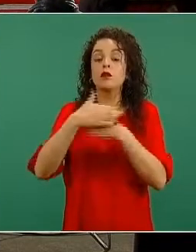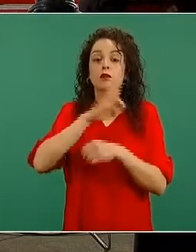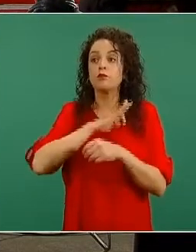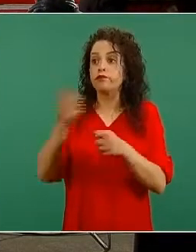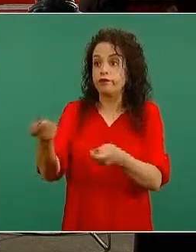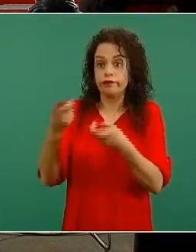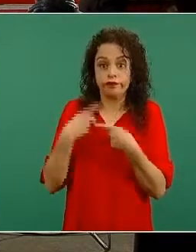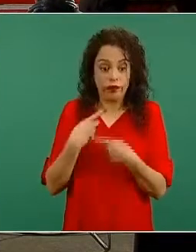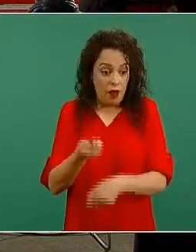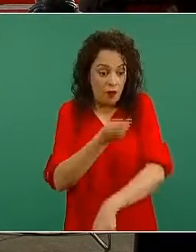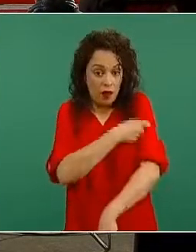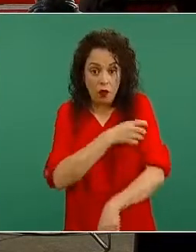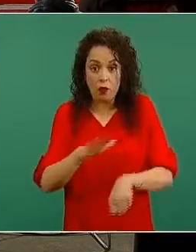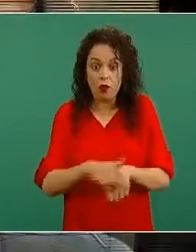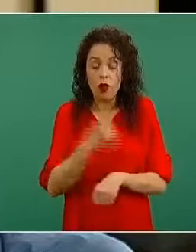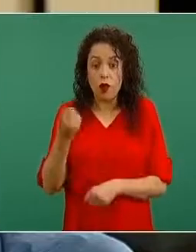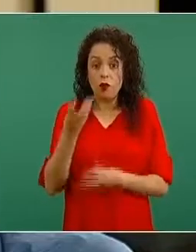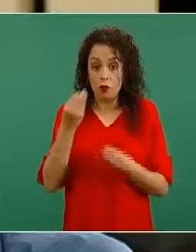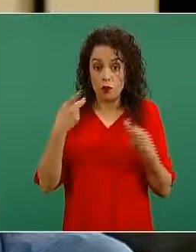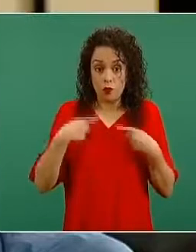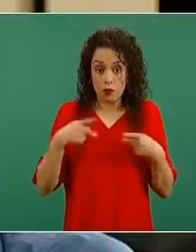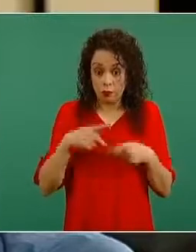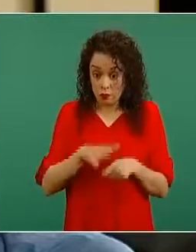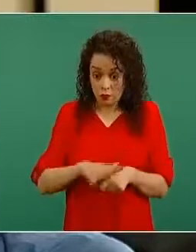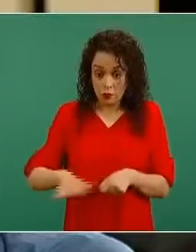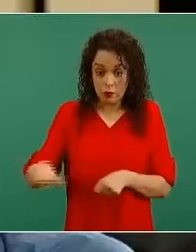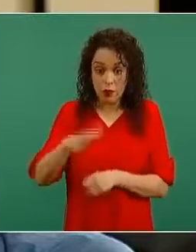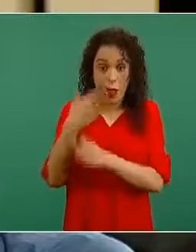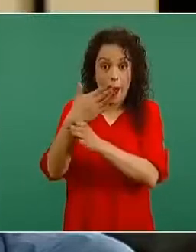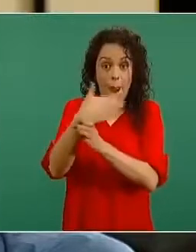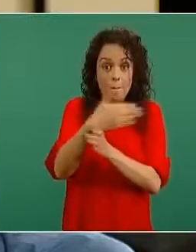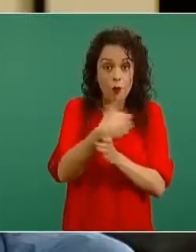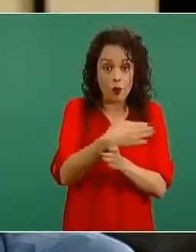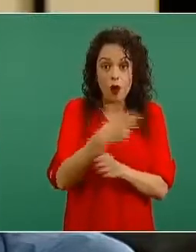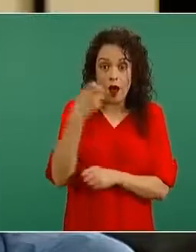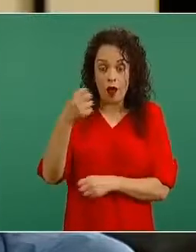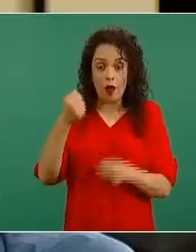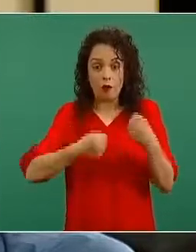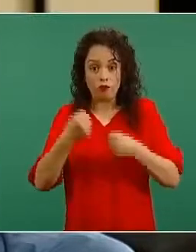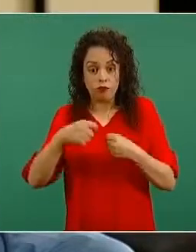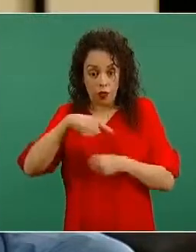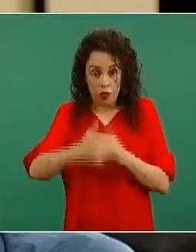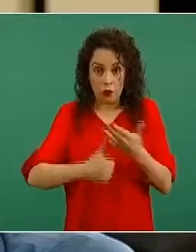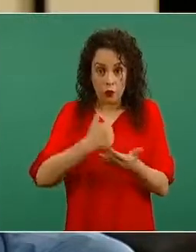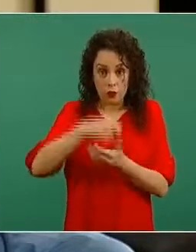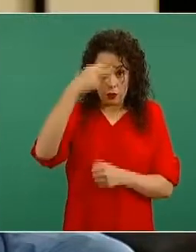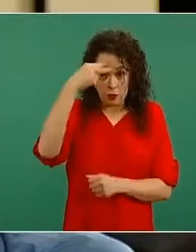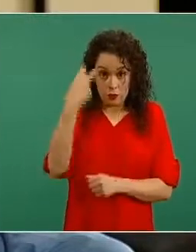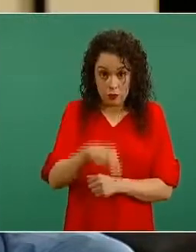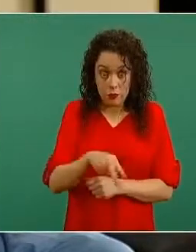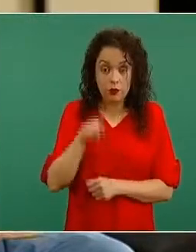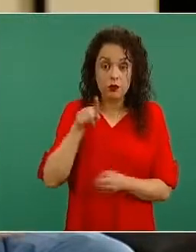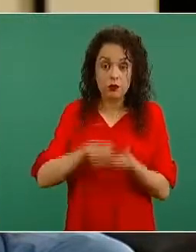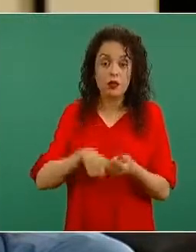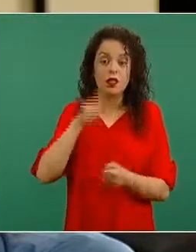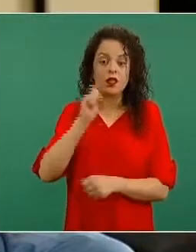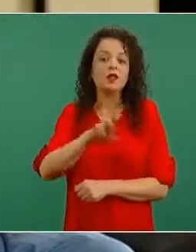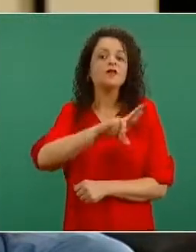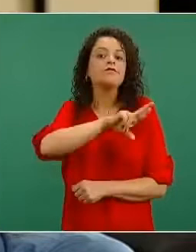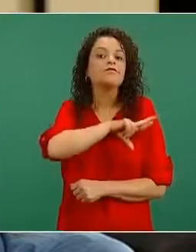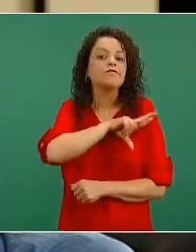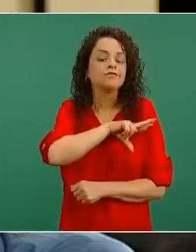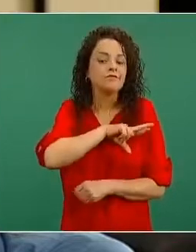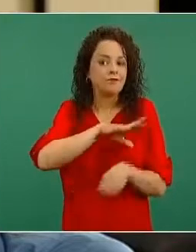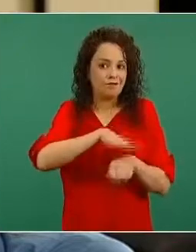todo porque gran cantidad de las personas, de las ambulancias que dan servicio en la Ciudad de México son parte de privados, ¿no?